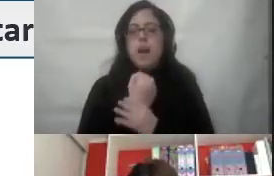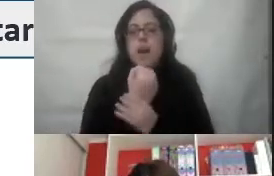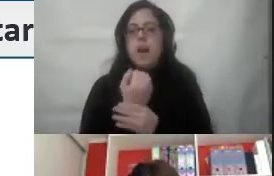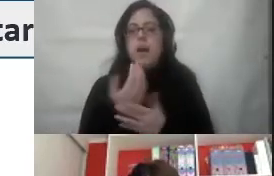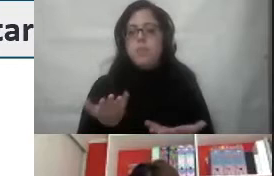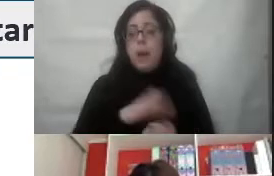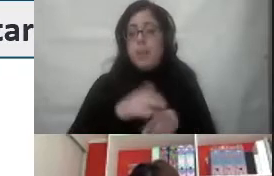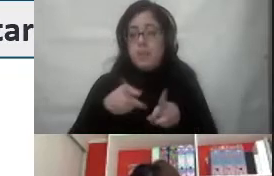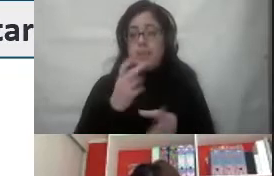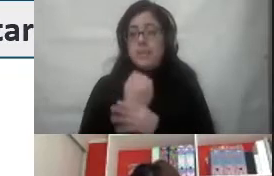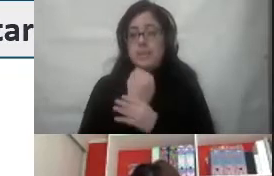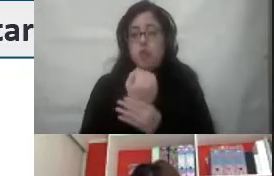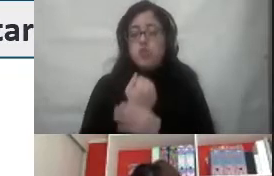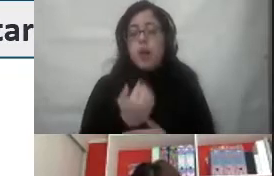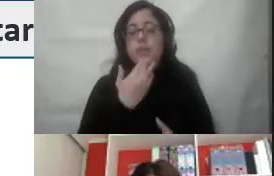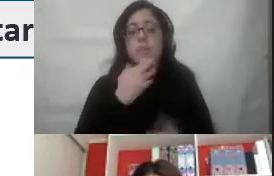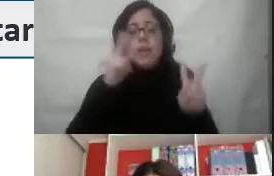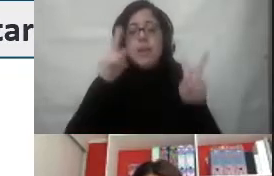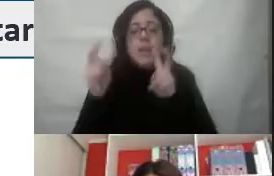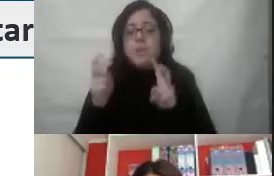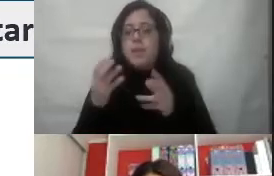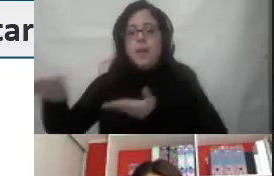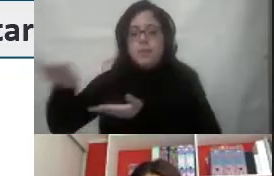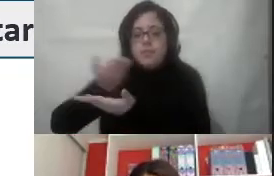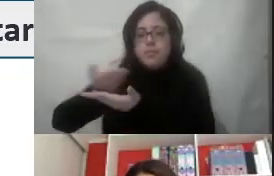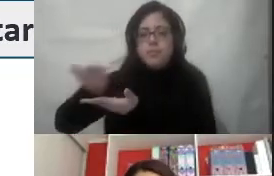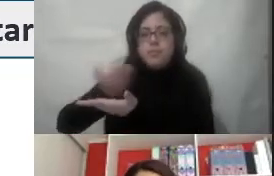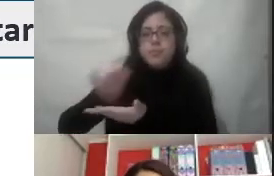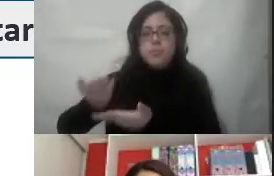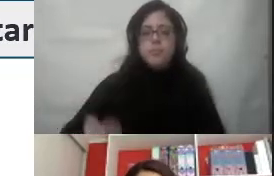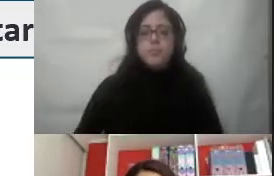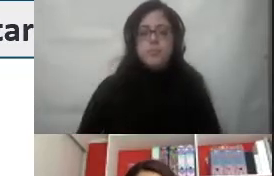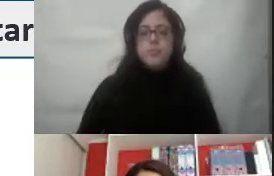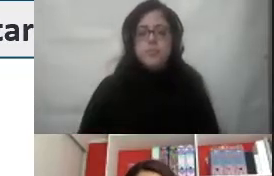más adelante, el tema de la retroalimentación. ¿Ya?